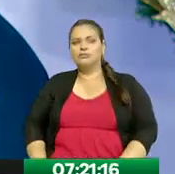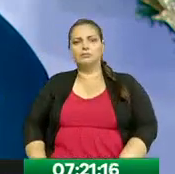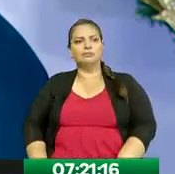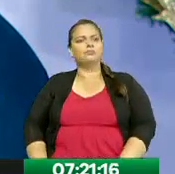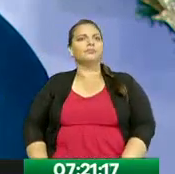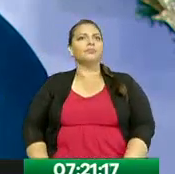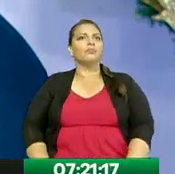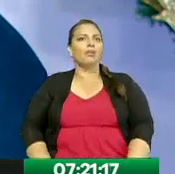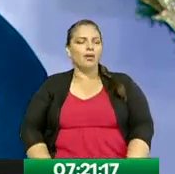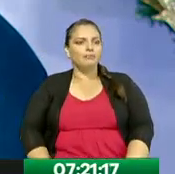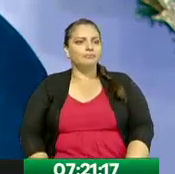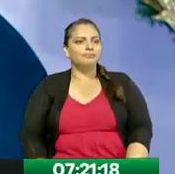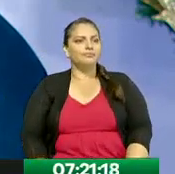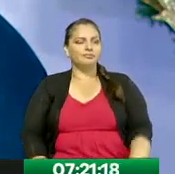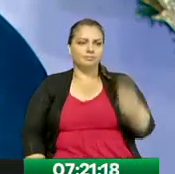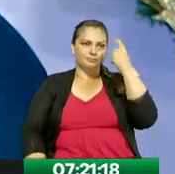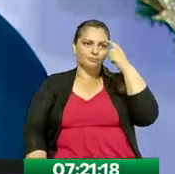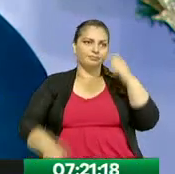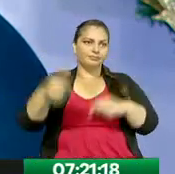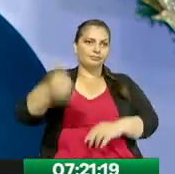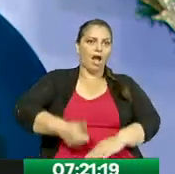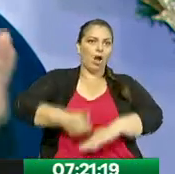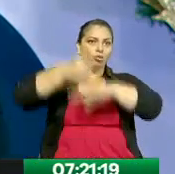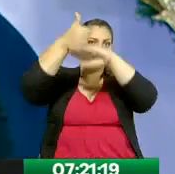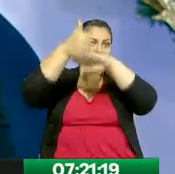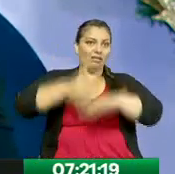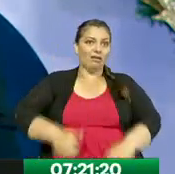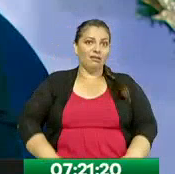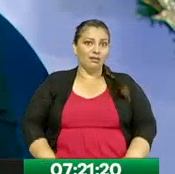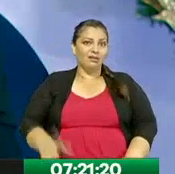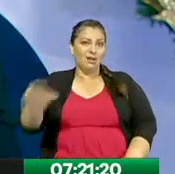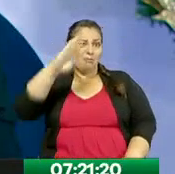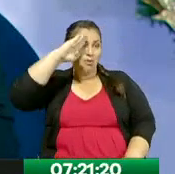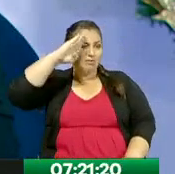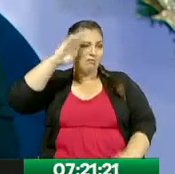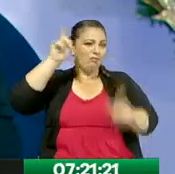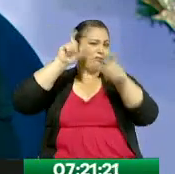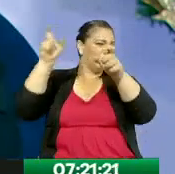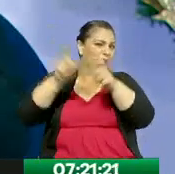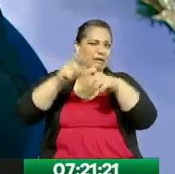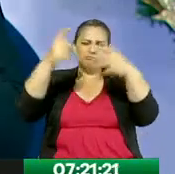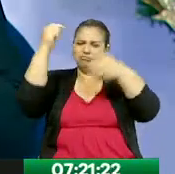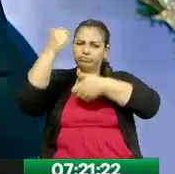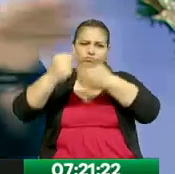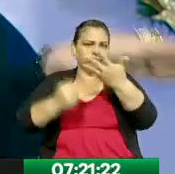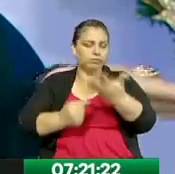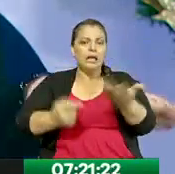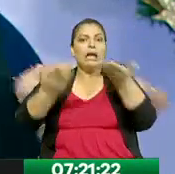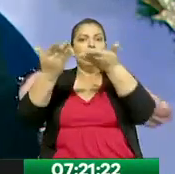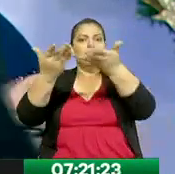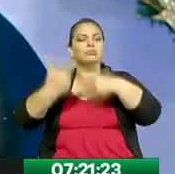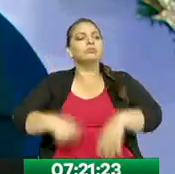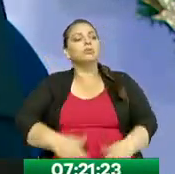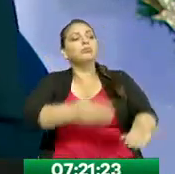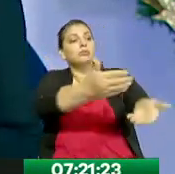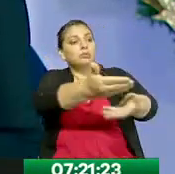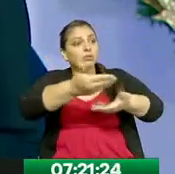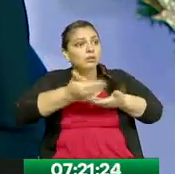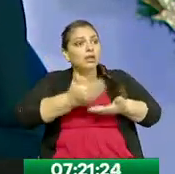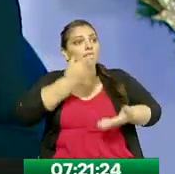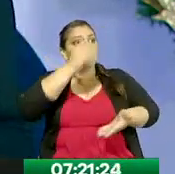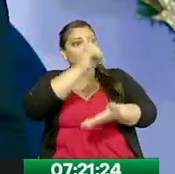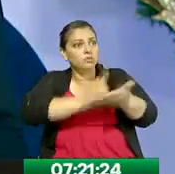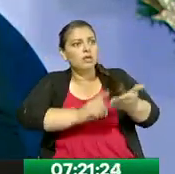es cuánto demora este sistema judicial que no está especializado y que está totalmente desintegrado y aparte es